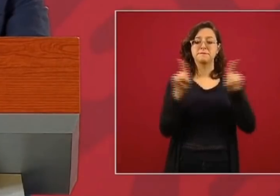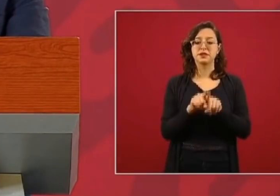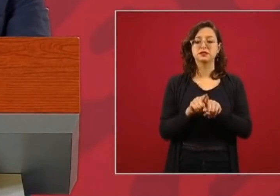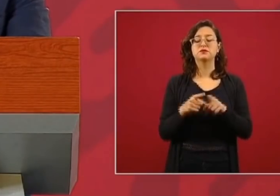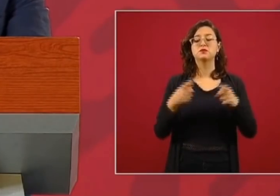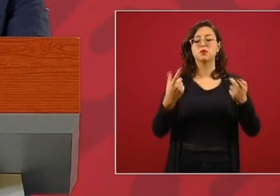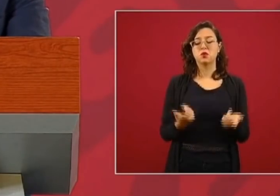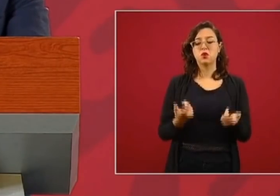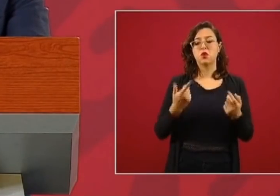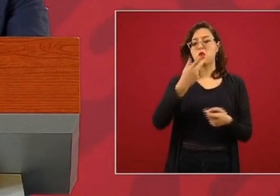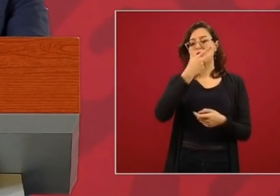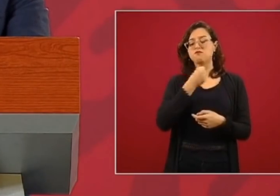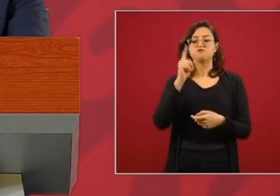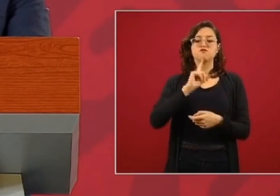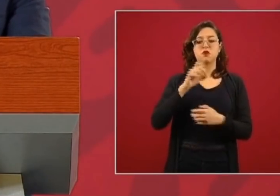mexicanos,